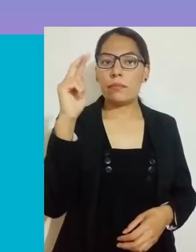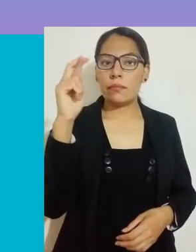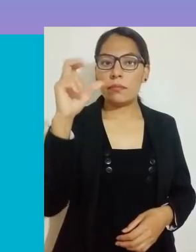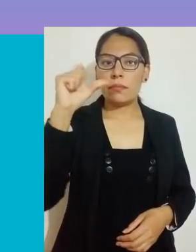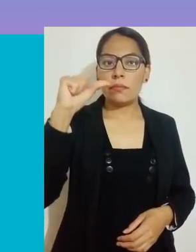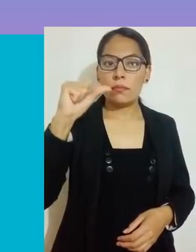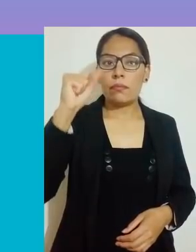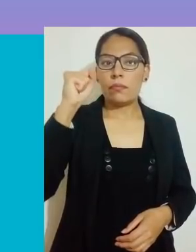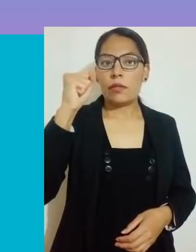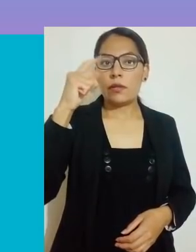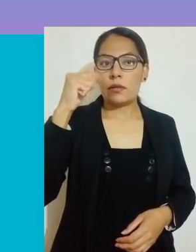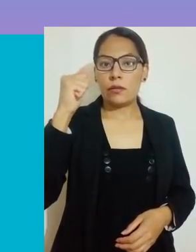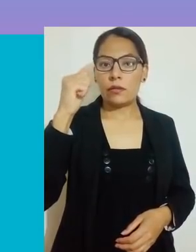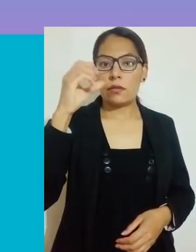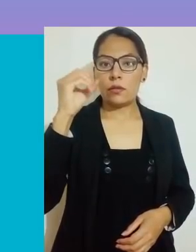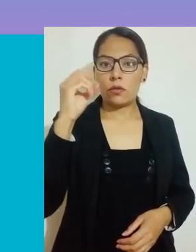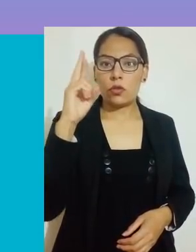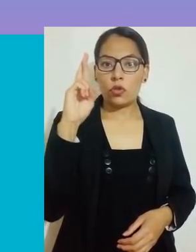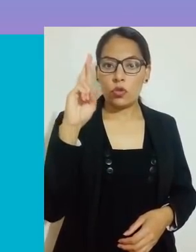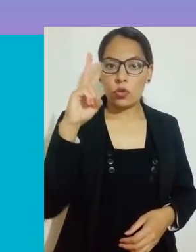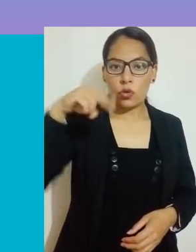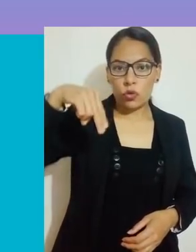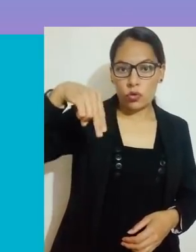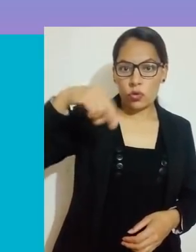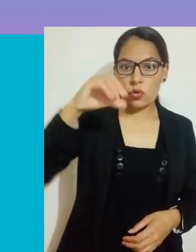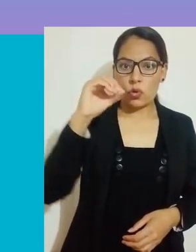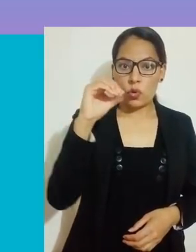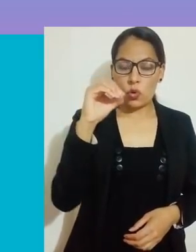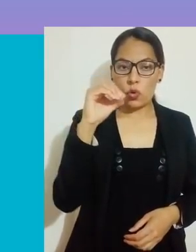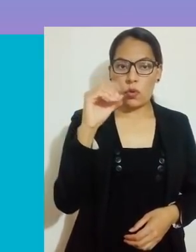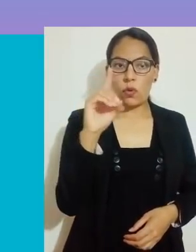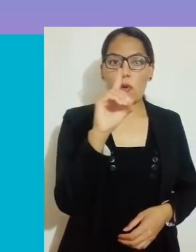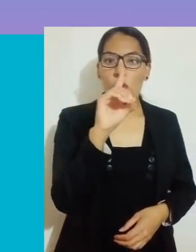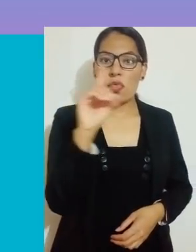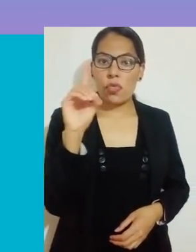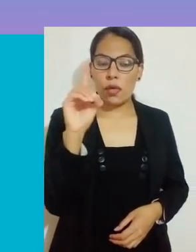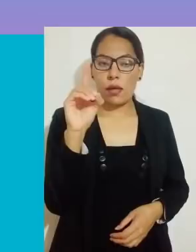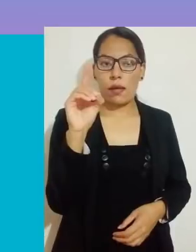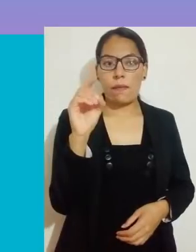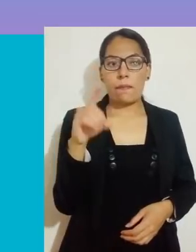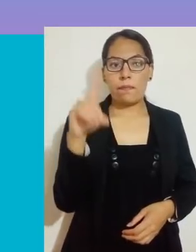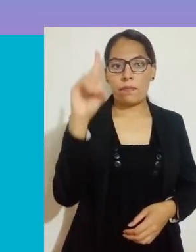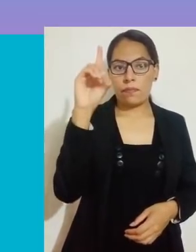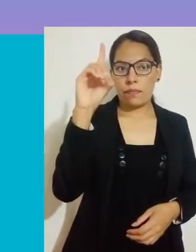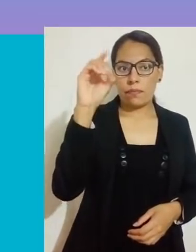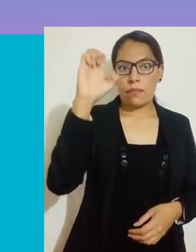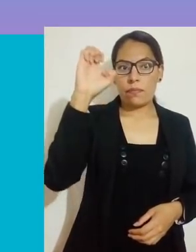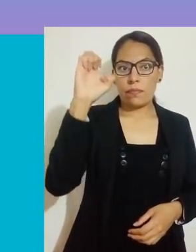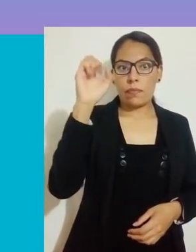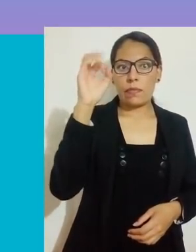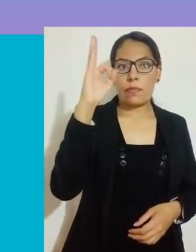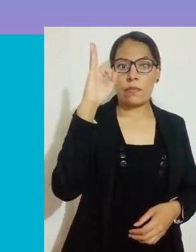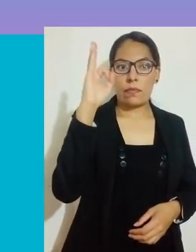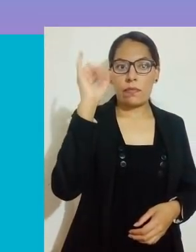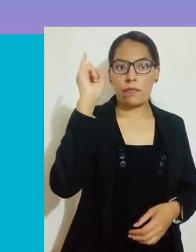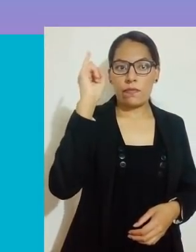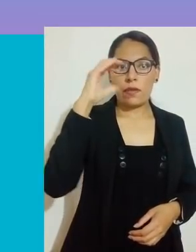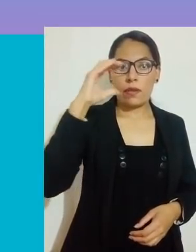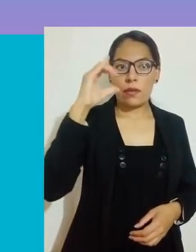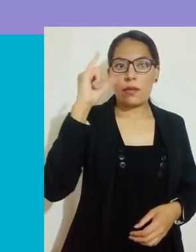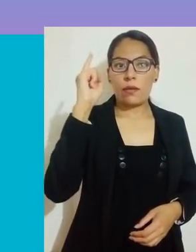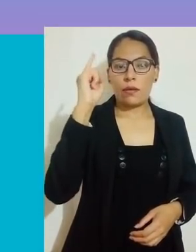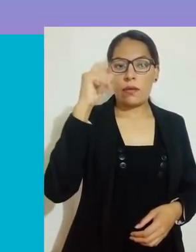Hiperactividad. Sígueme es un programa que debes de descargar en tu computadora y es para ayudar a mejorar la atención